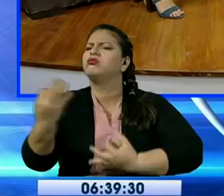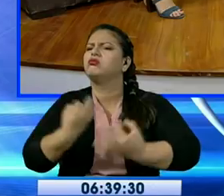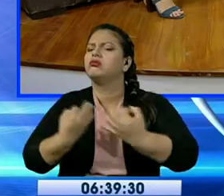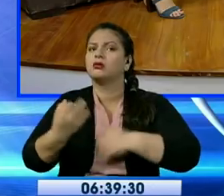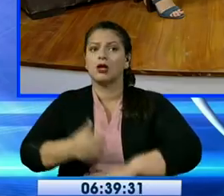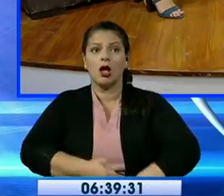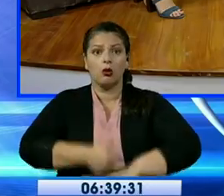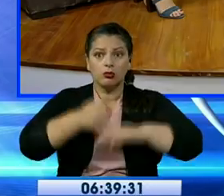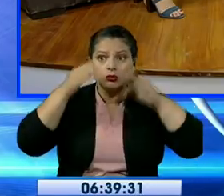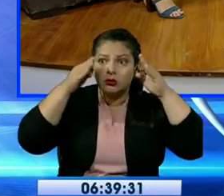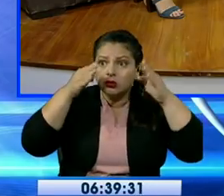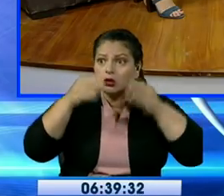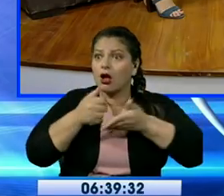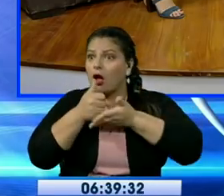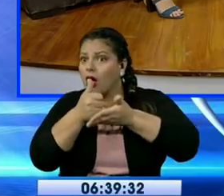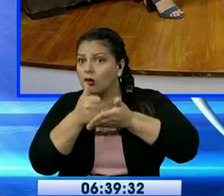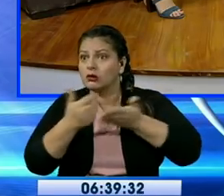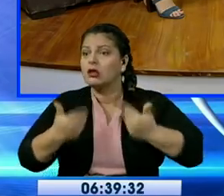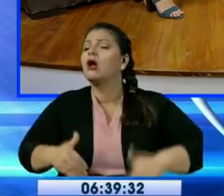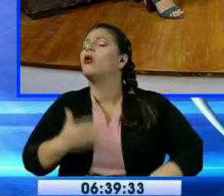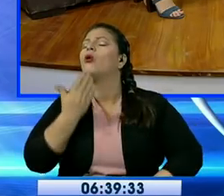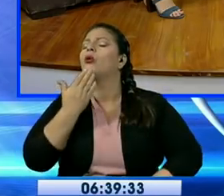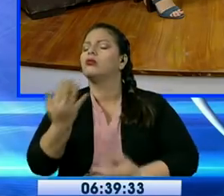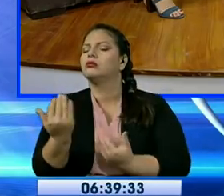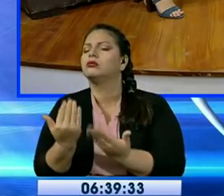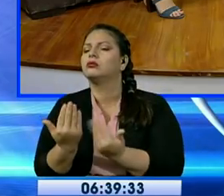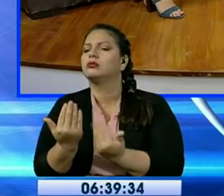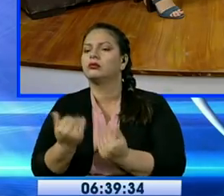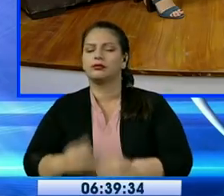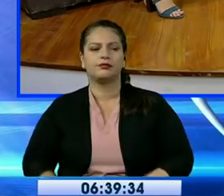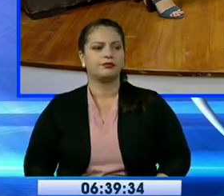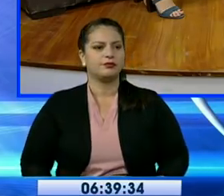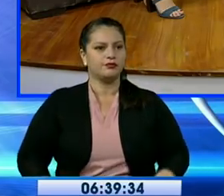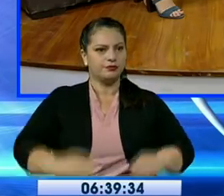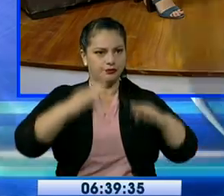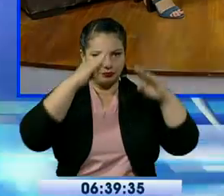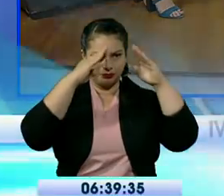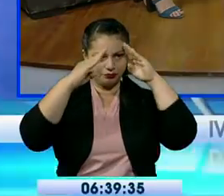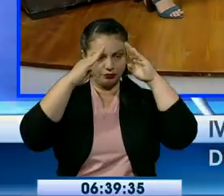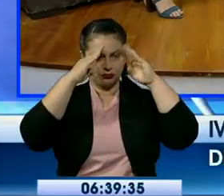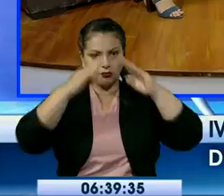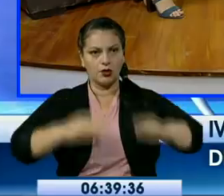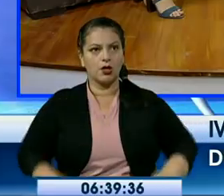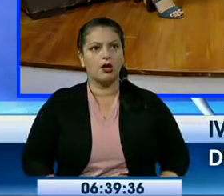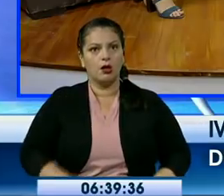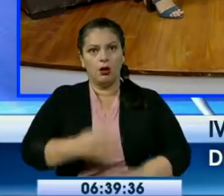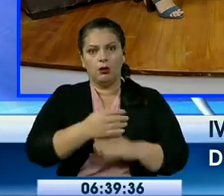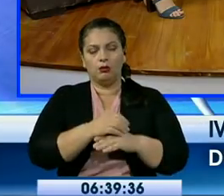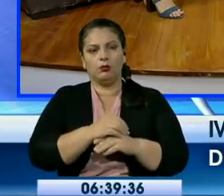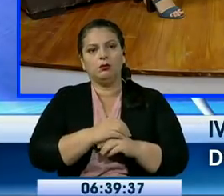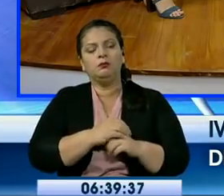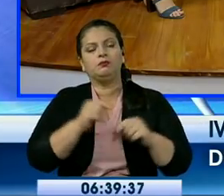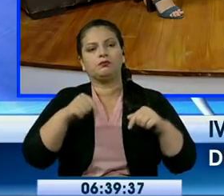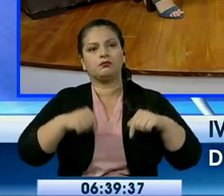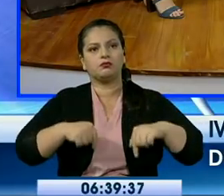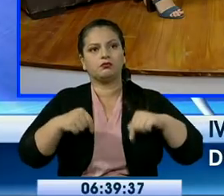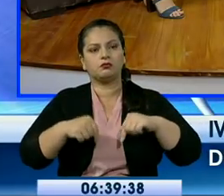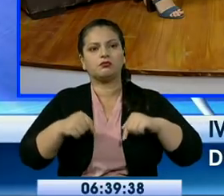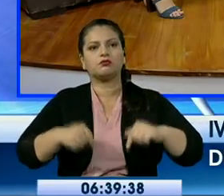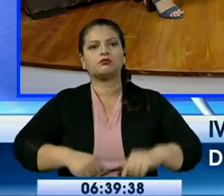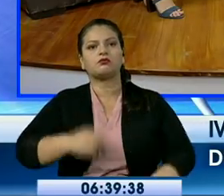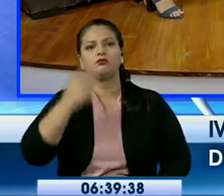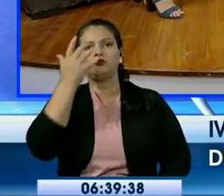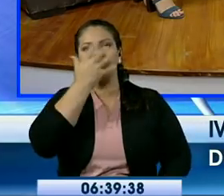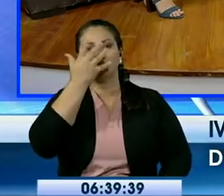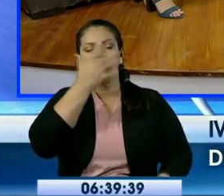Hola, ¿qué tal, Luisa? Amigos televidentes, una buena mañana. En efecto, levantamos señal desde la denominada Zona Cero, acá en el